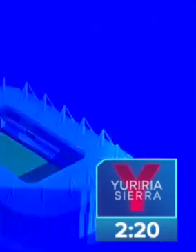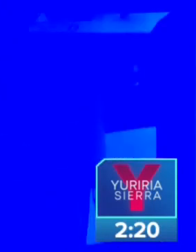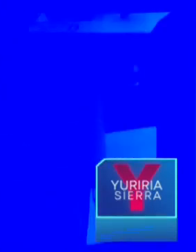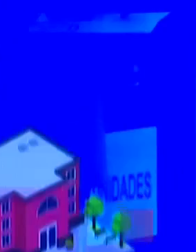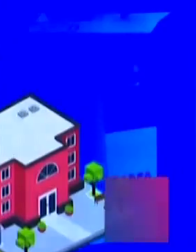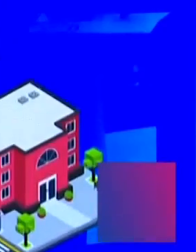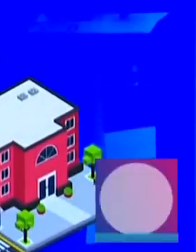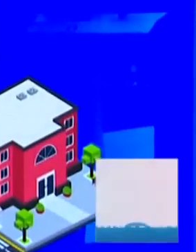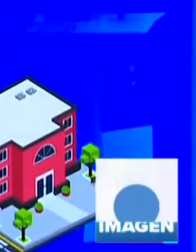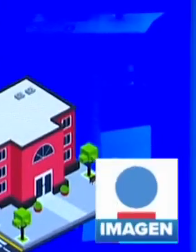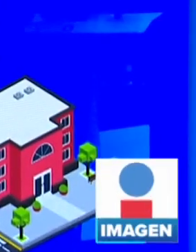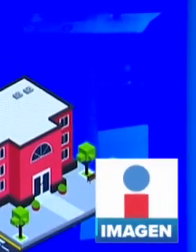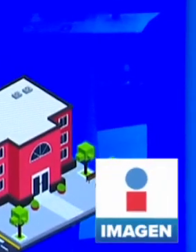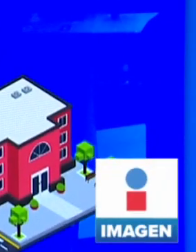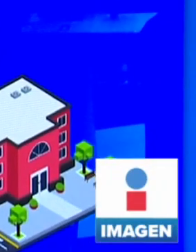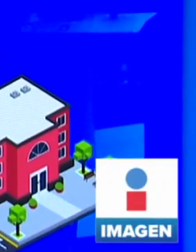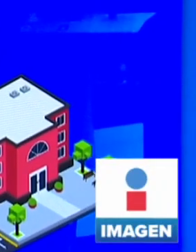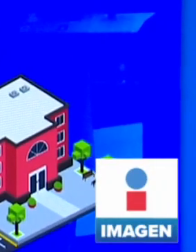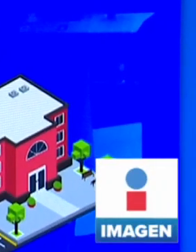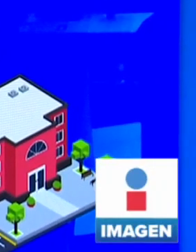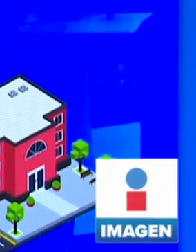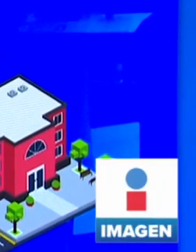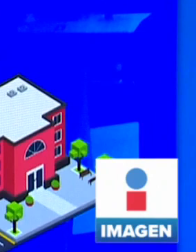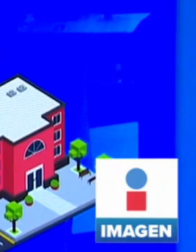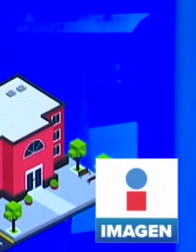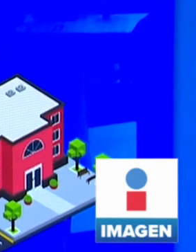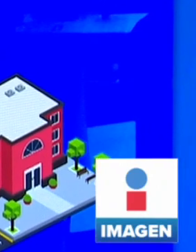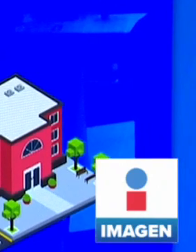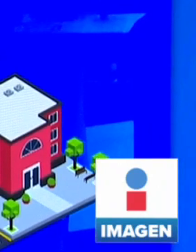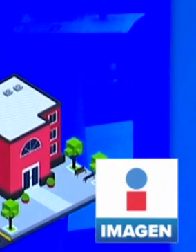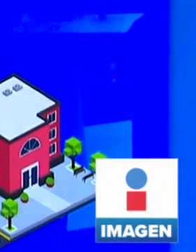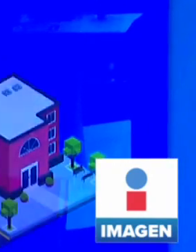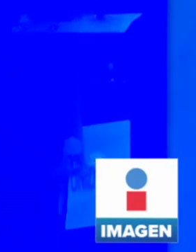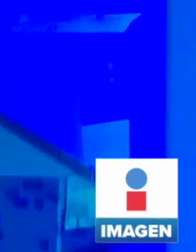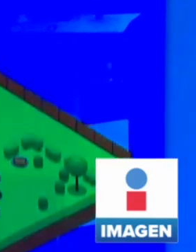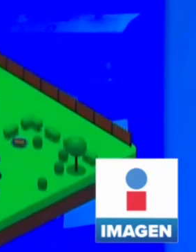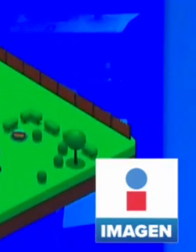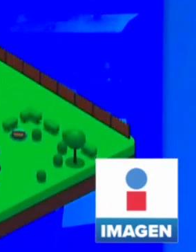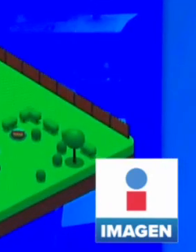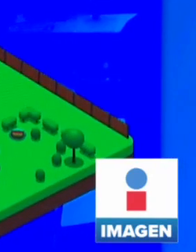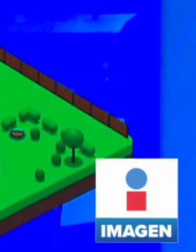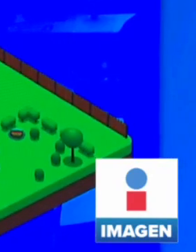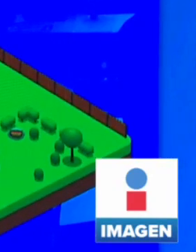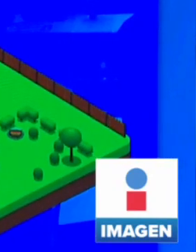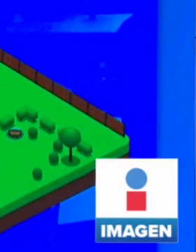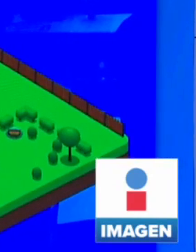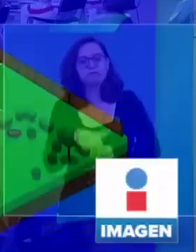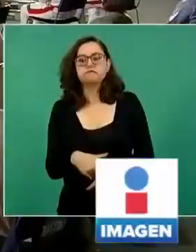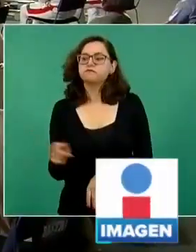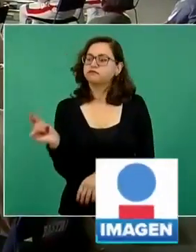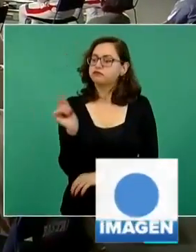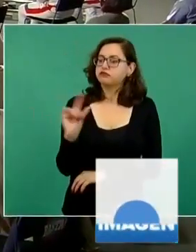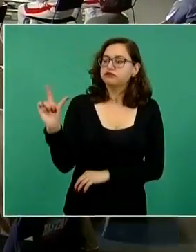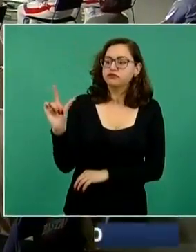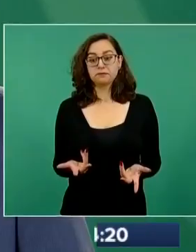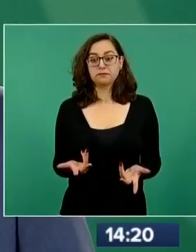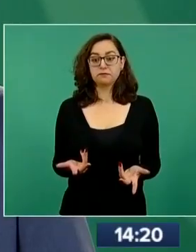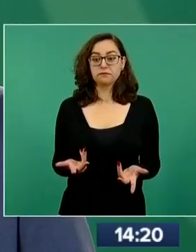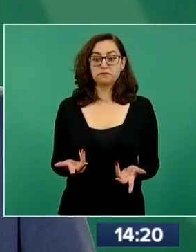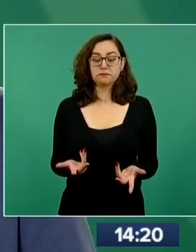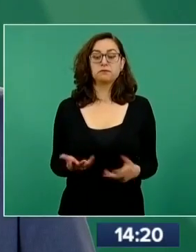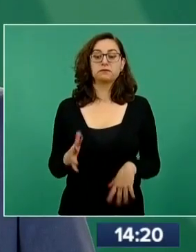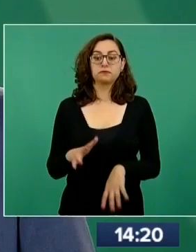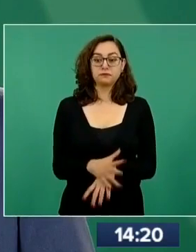un departamento en acapulco y una casa en guanajuato lópez obrador anunció un próximo sorteo que incluirá un